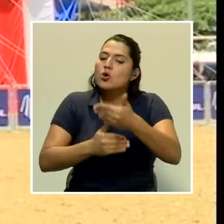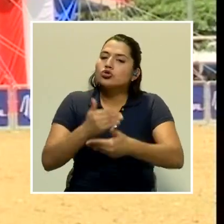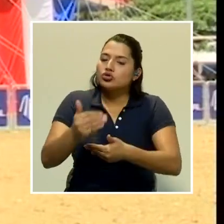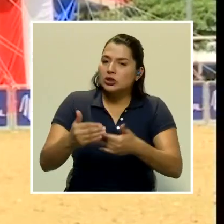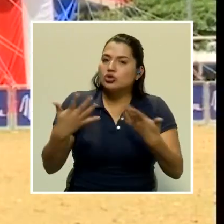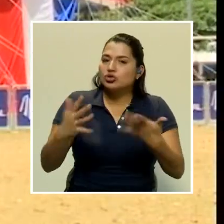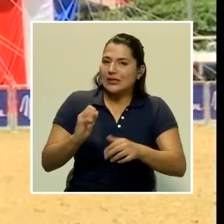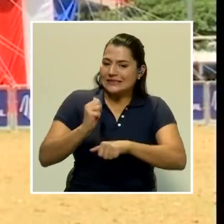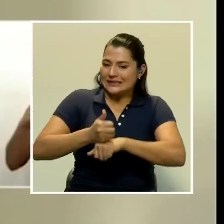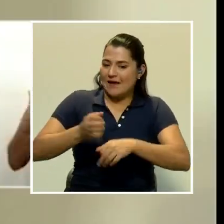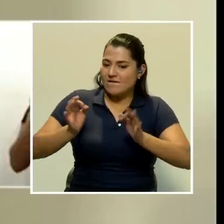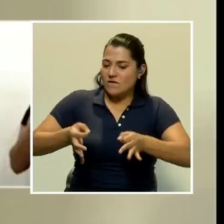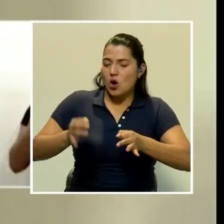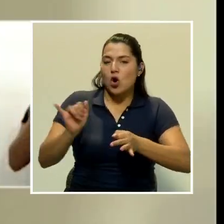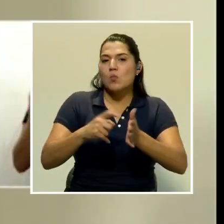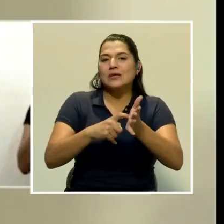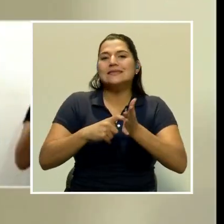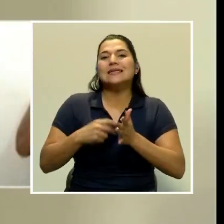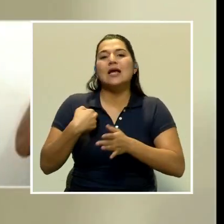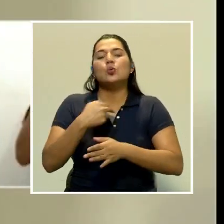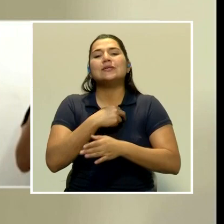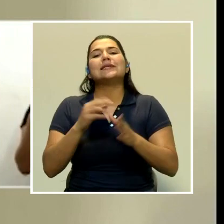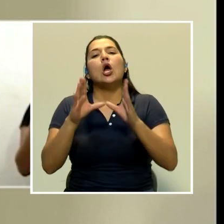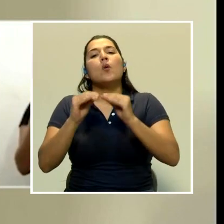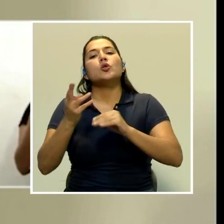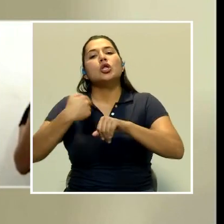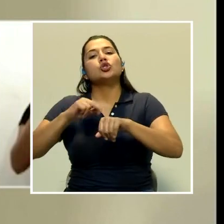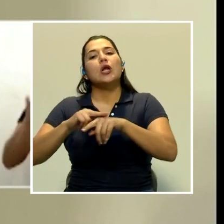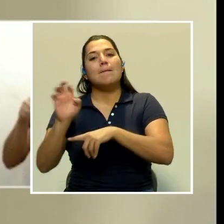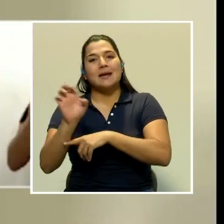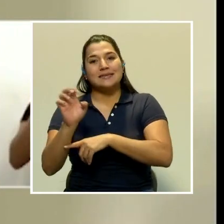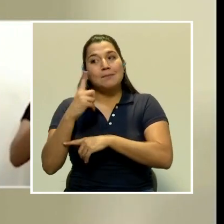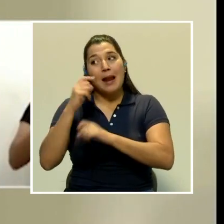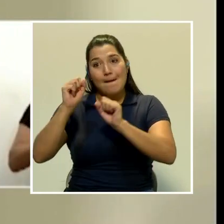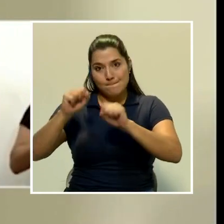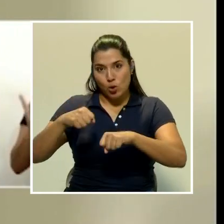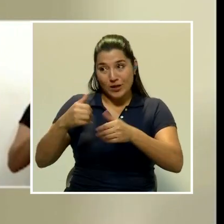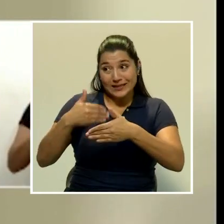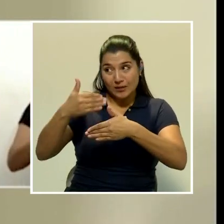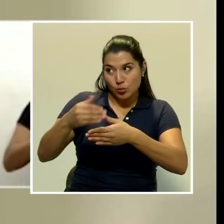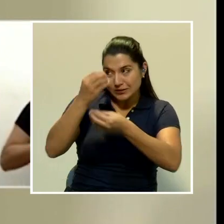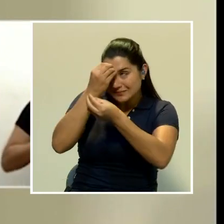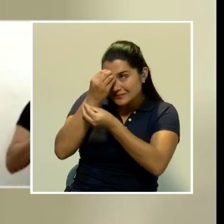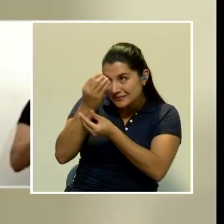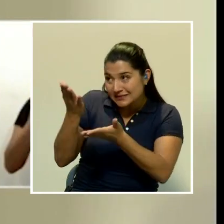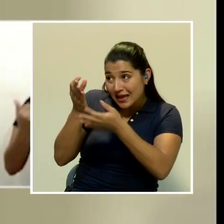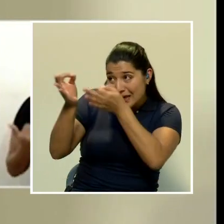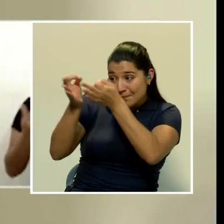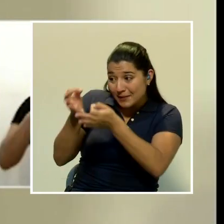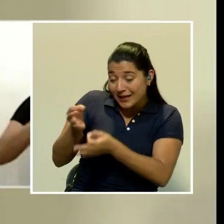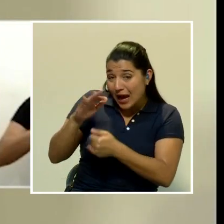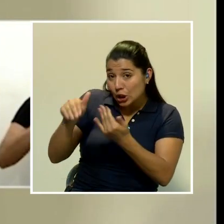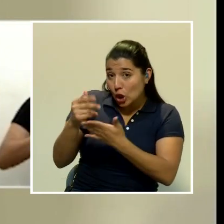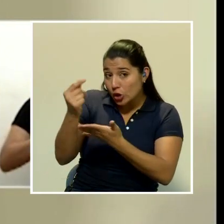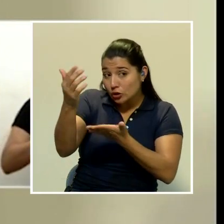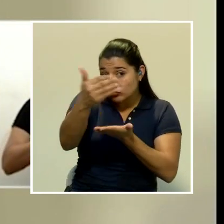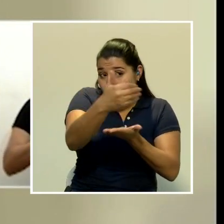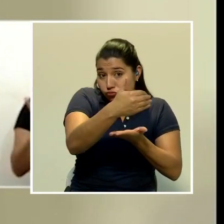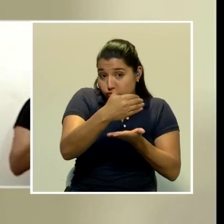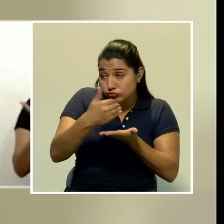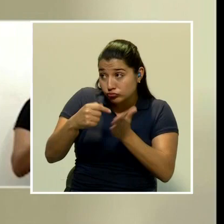exige nuestra Comisión Nacional de Emergencia para asegurar la rendición de cuentas y que nos permiten, como sucede en un país con la